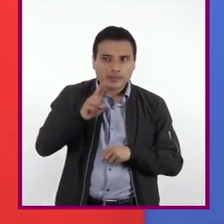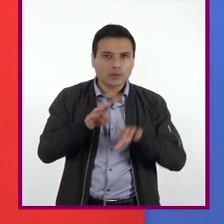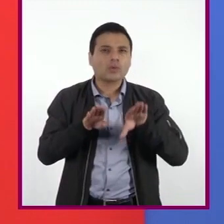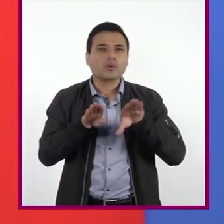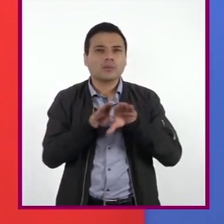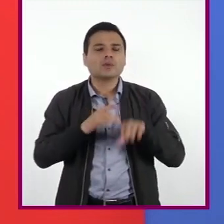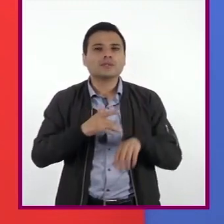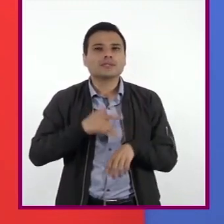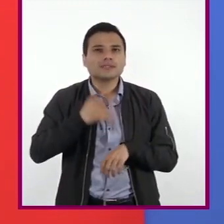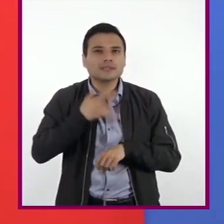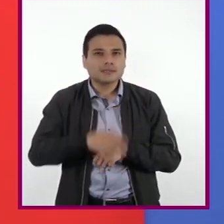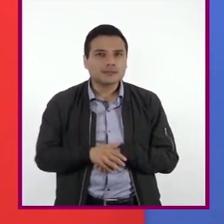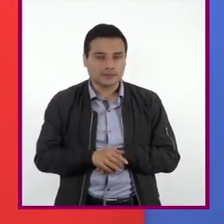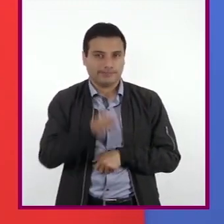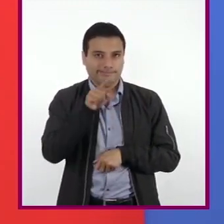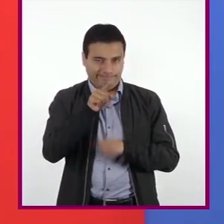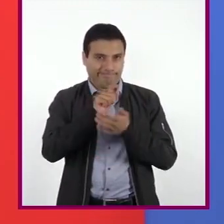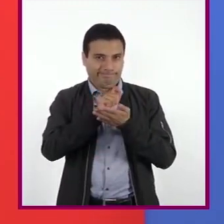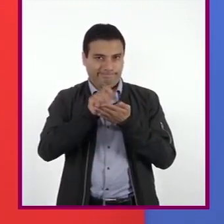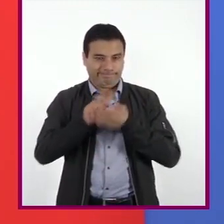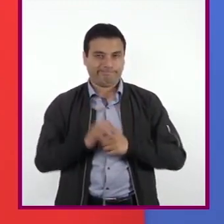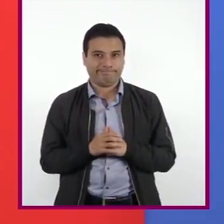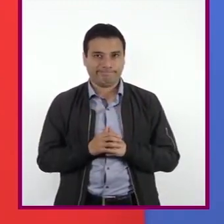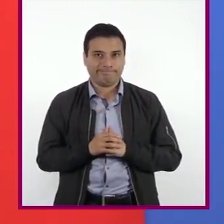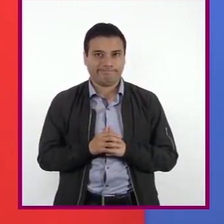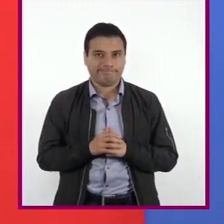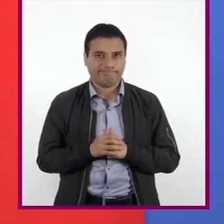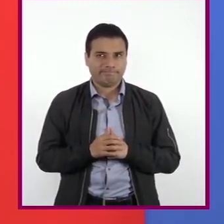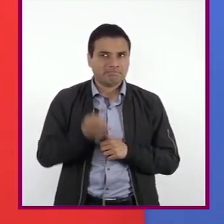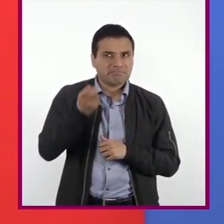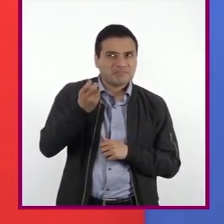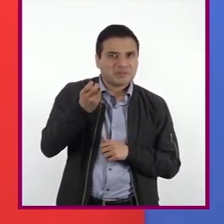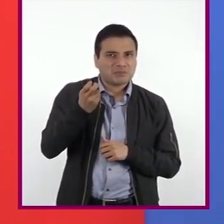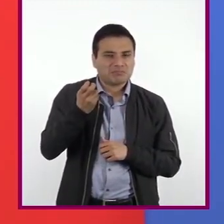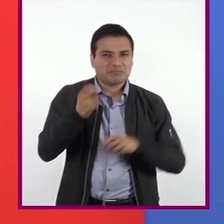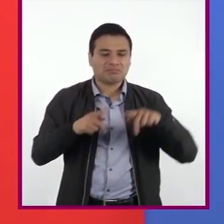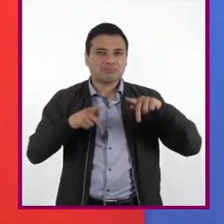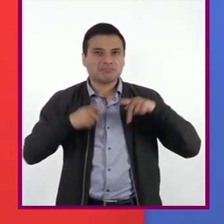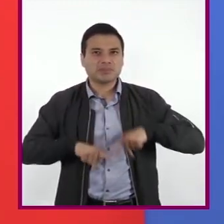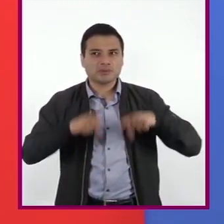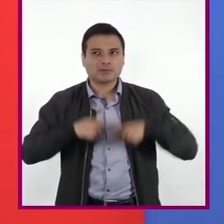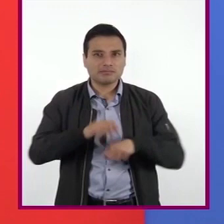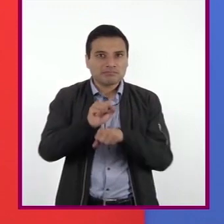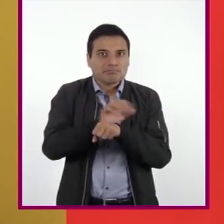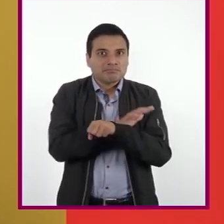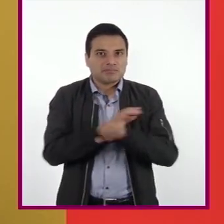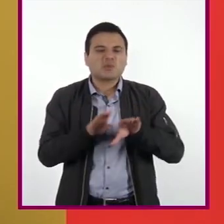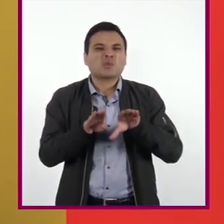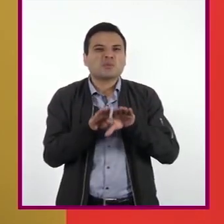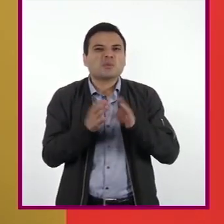distintas comunidades de la región, qué sentidos y emociones propicia al celebrarla.